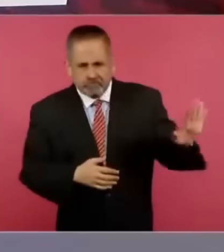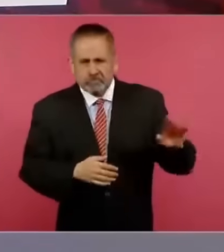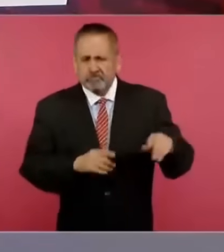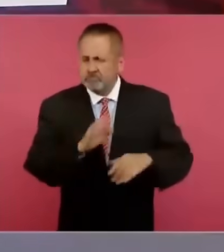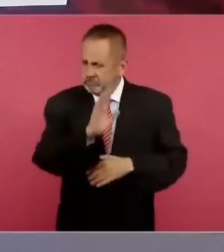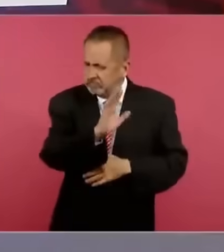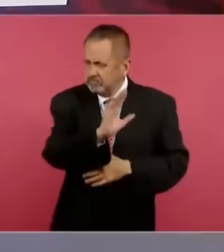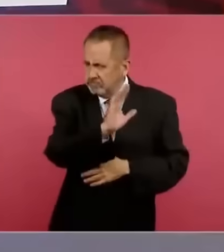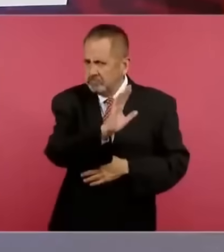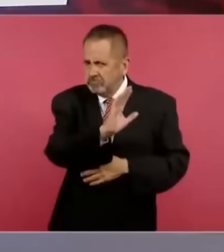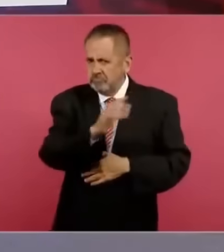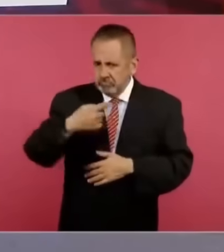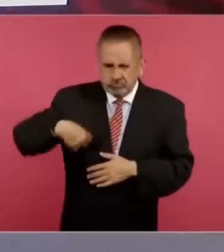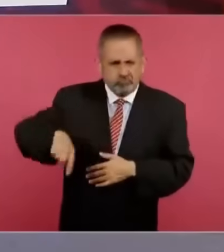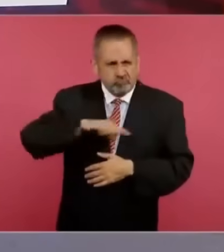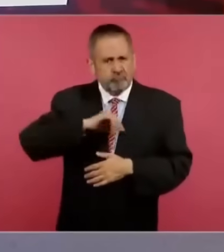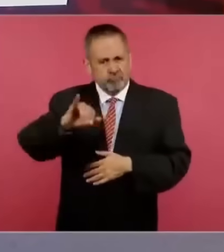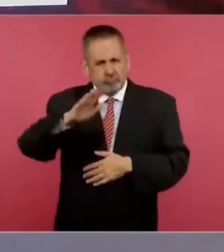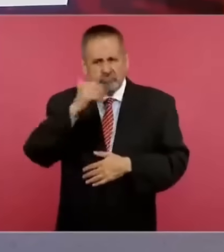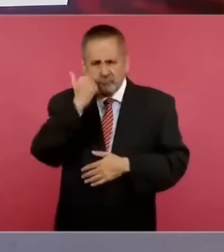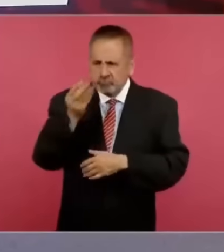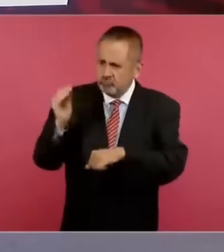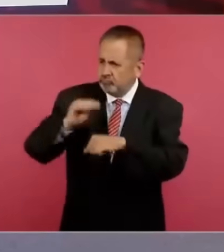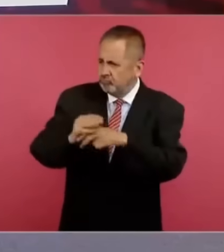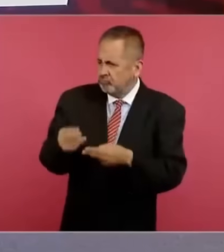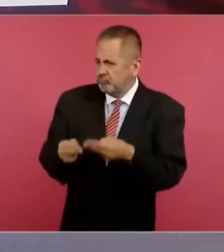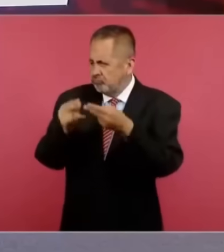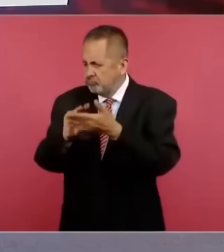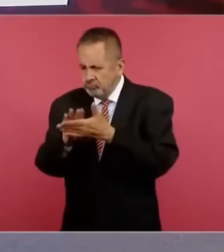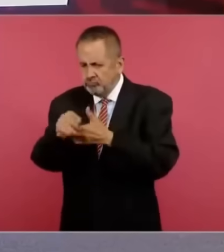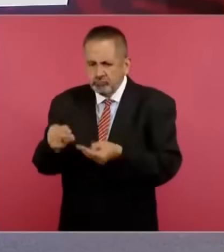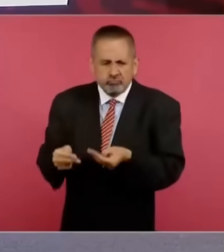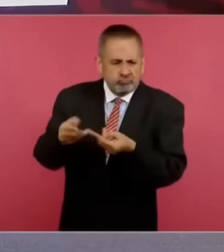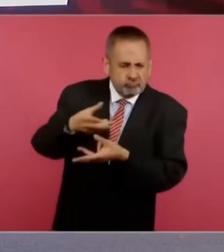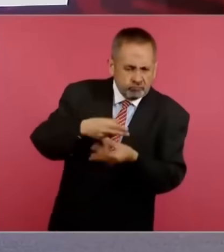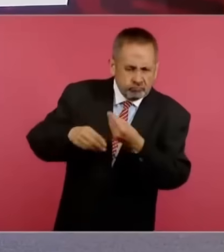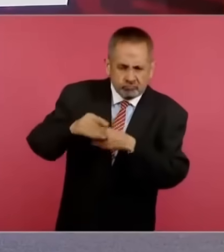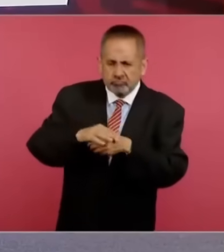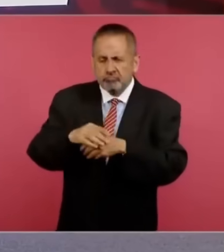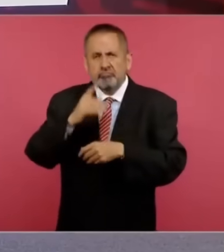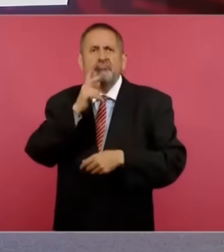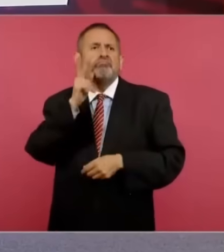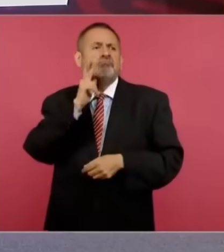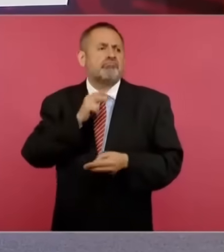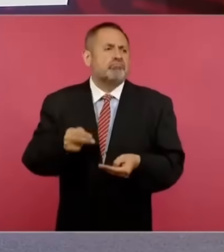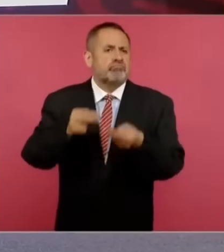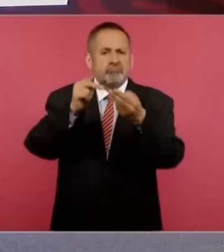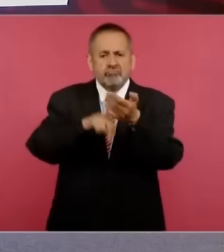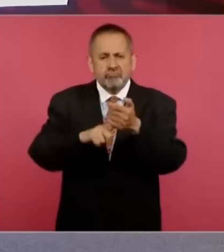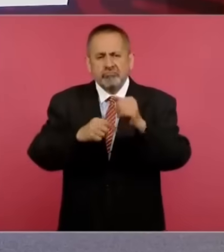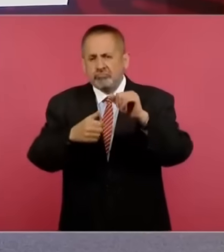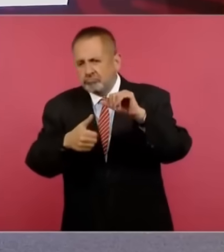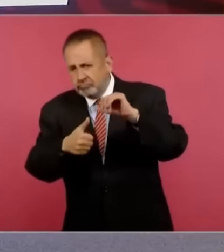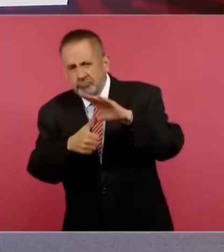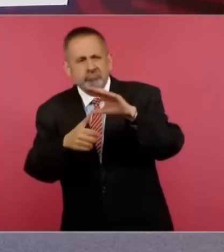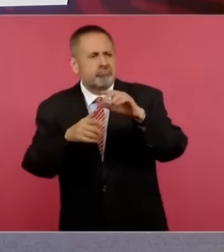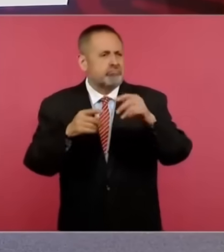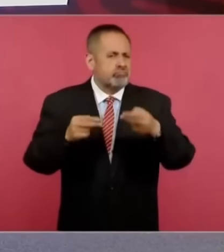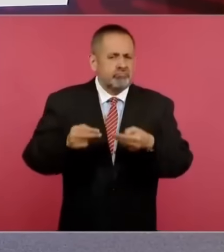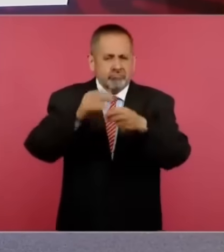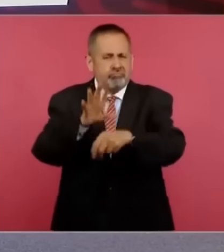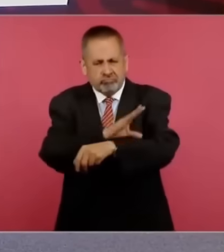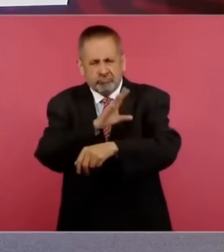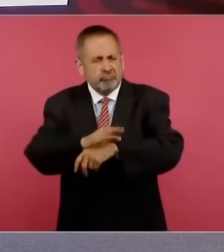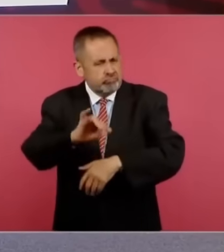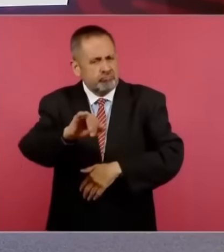mexicanos sí queremos invertir en el petróleo americano o en su producción de energía